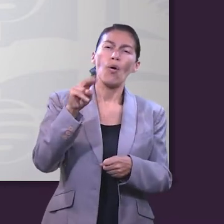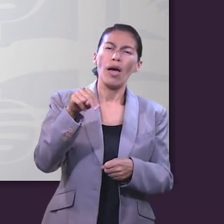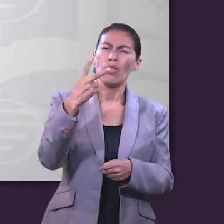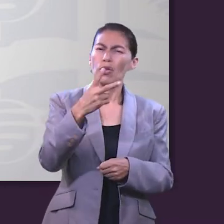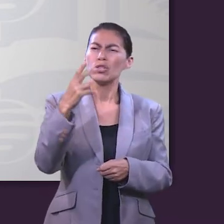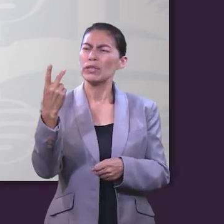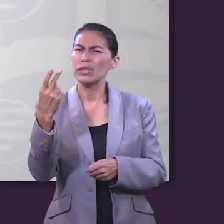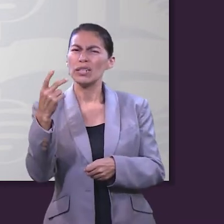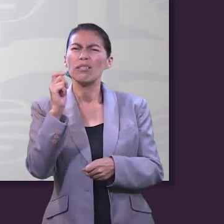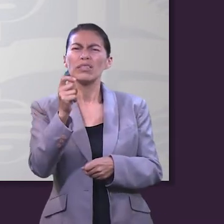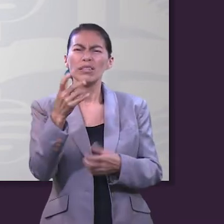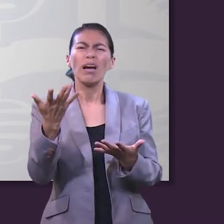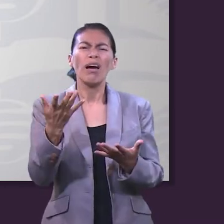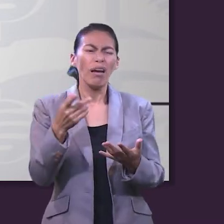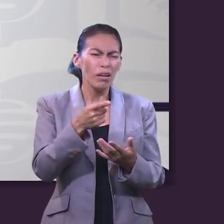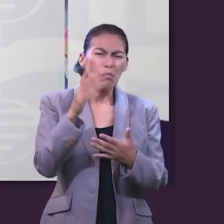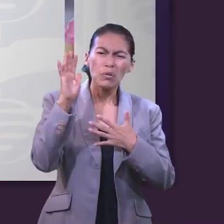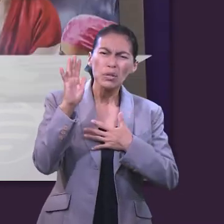de Juan 2, 25.